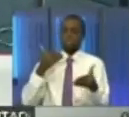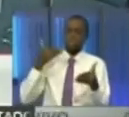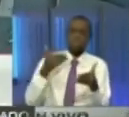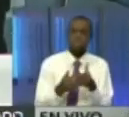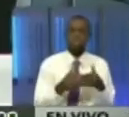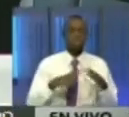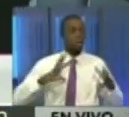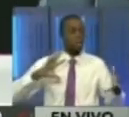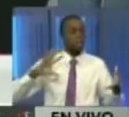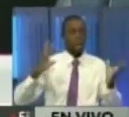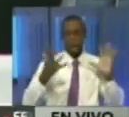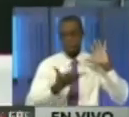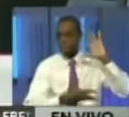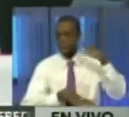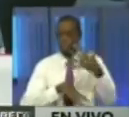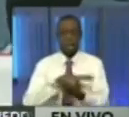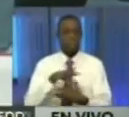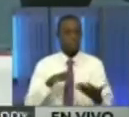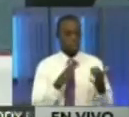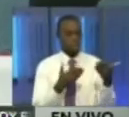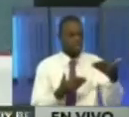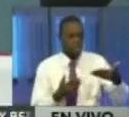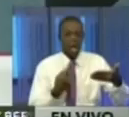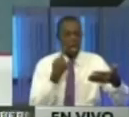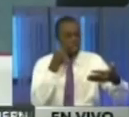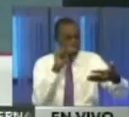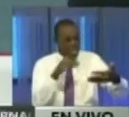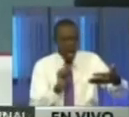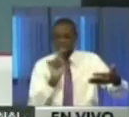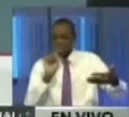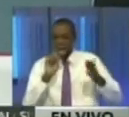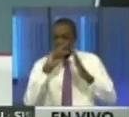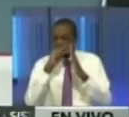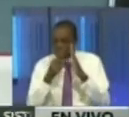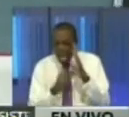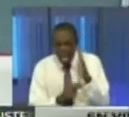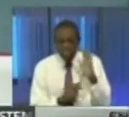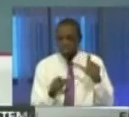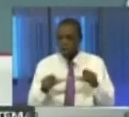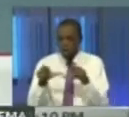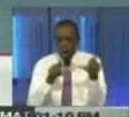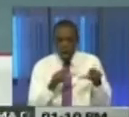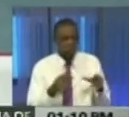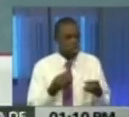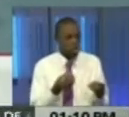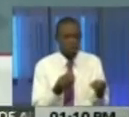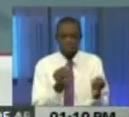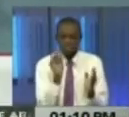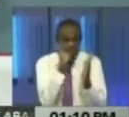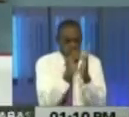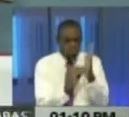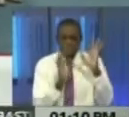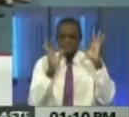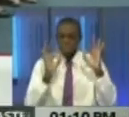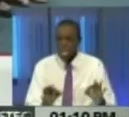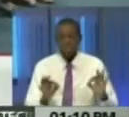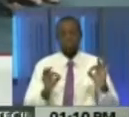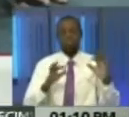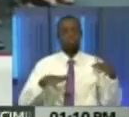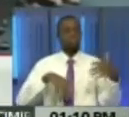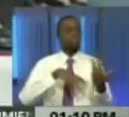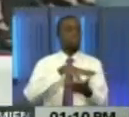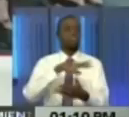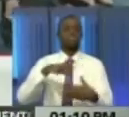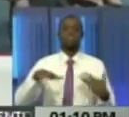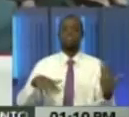poder procesar, revisar que los aspectos técnicos de logístico y de producción efectivamente diera. ¿Y qué es lo que